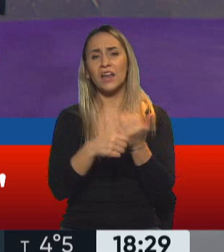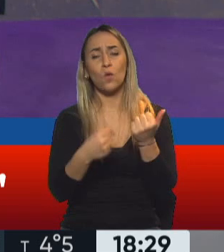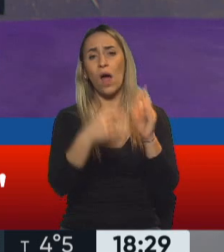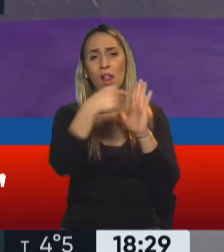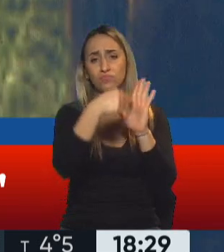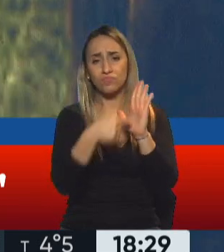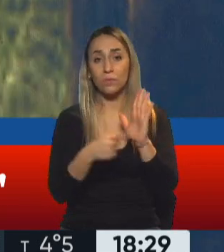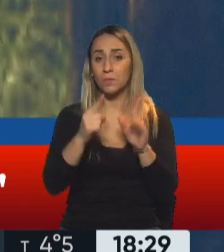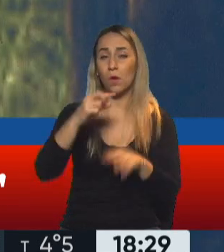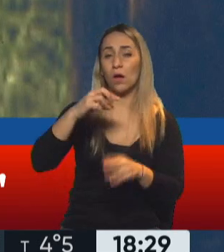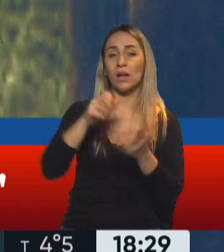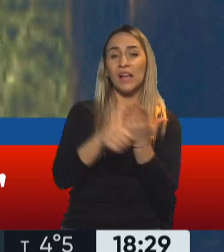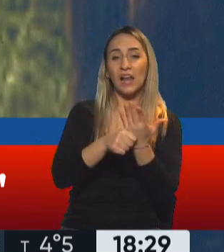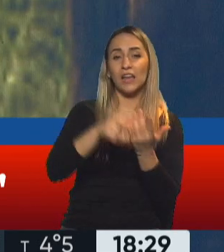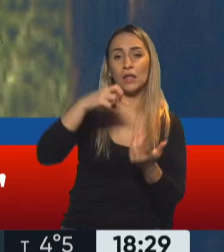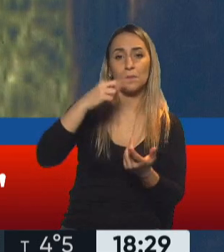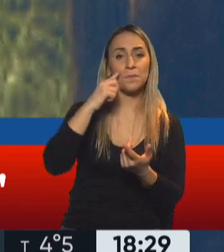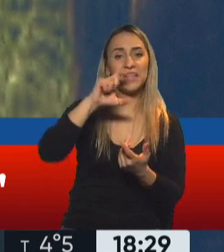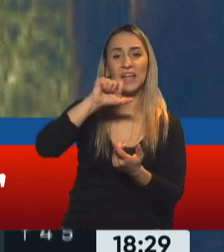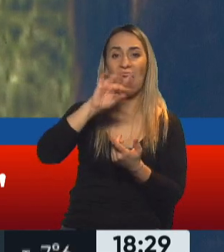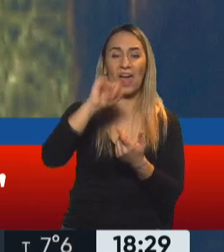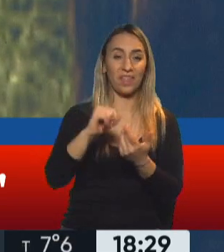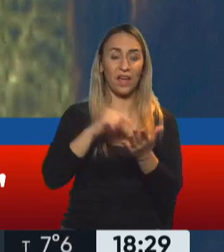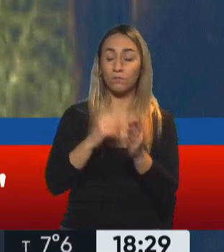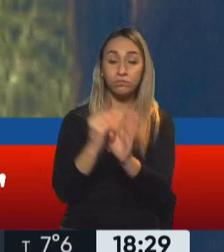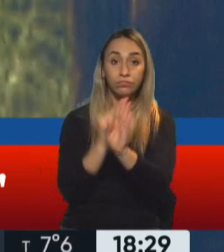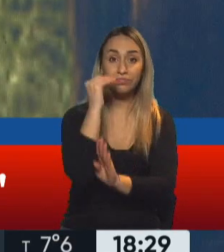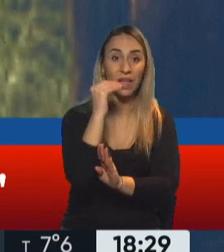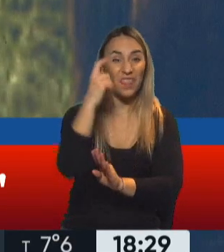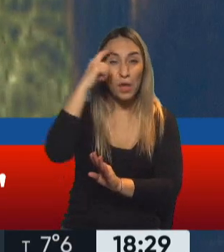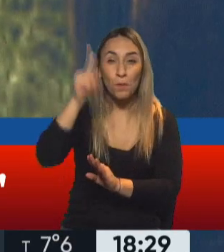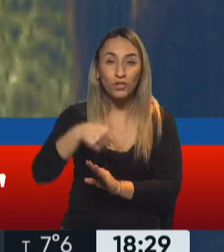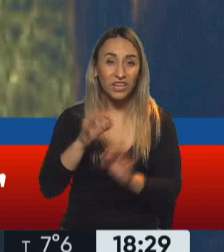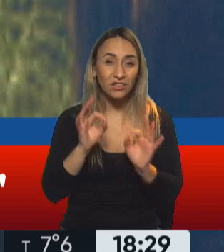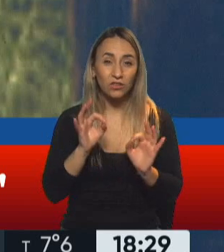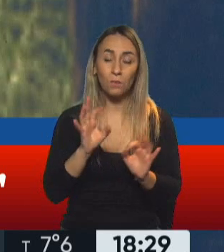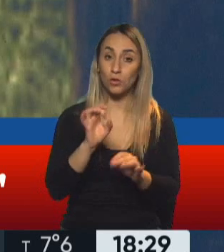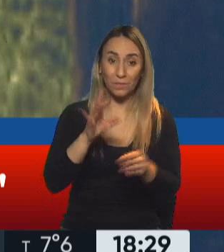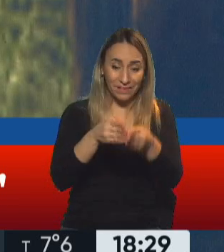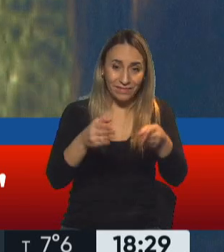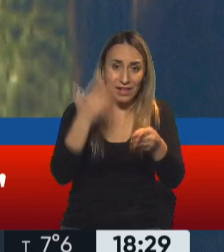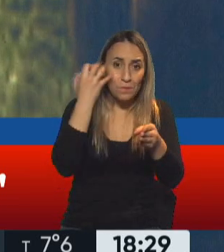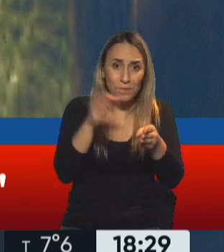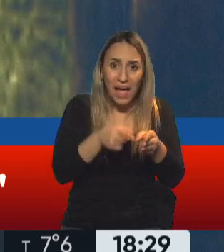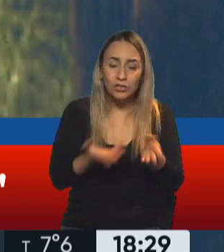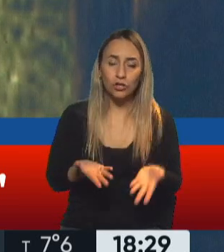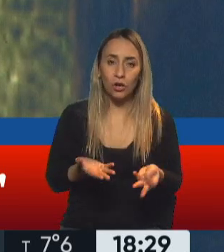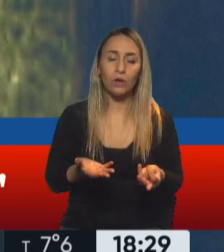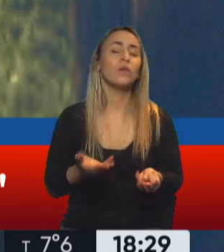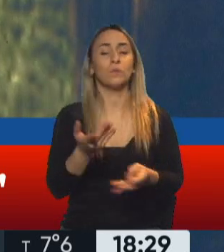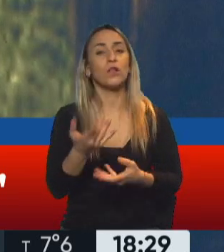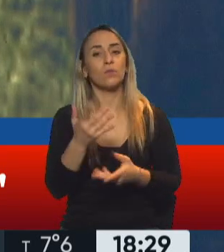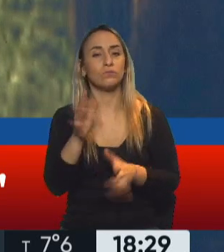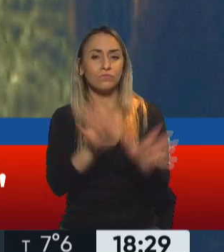aumentando un 10% su valor solamente en mayo, solo para poner un ejemplo, sino también un reordenamiento que tenga que ver